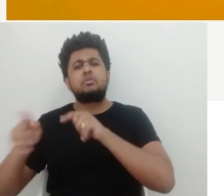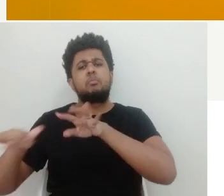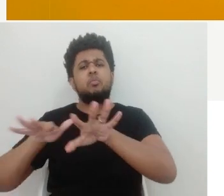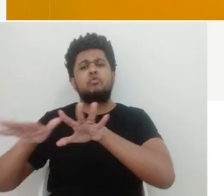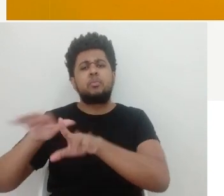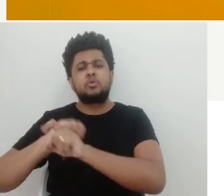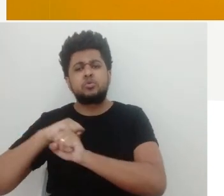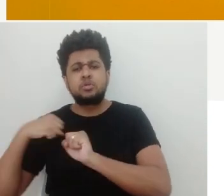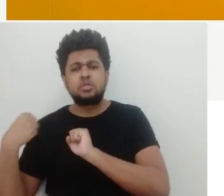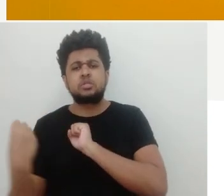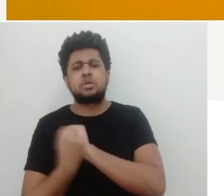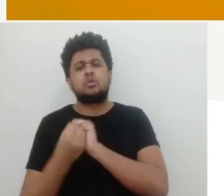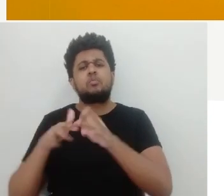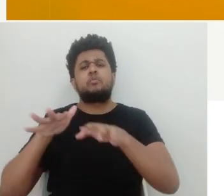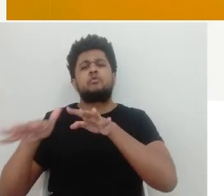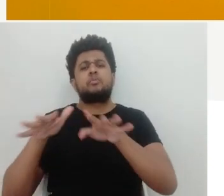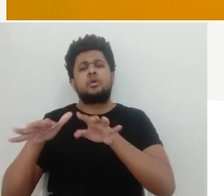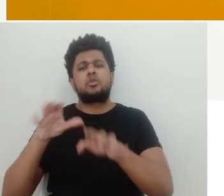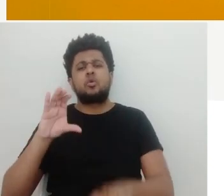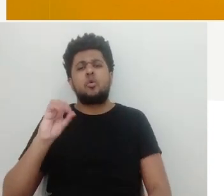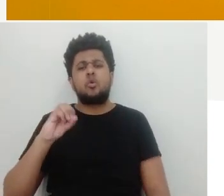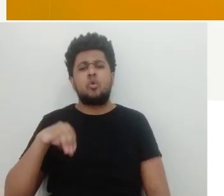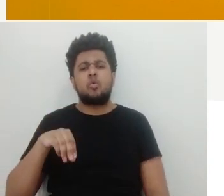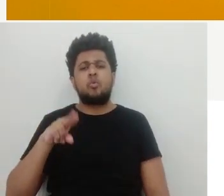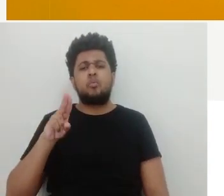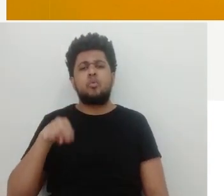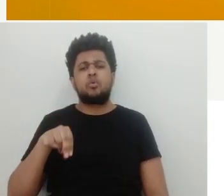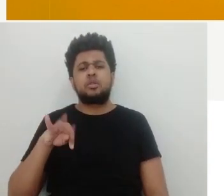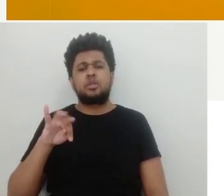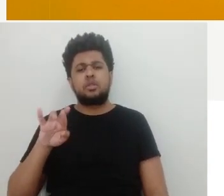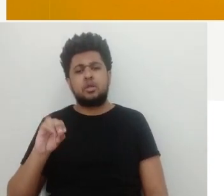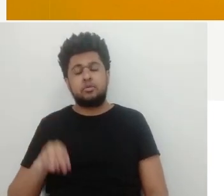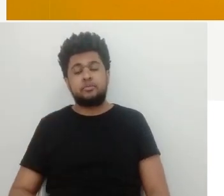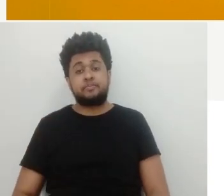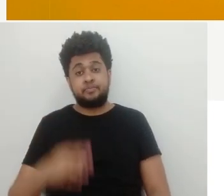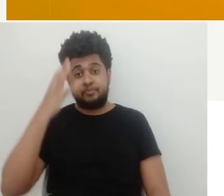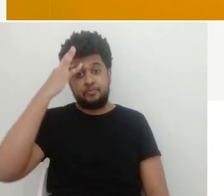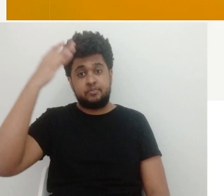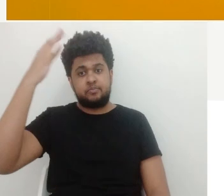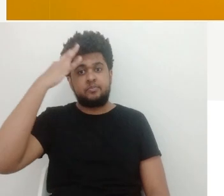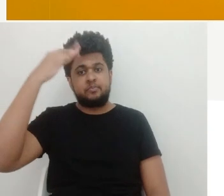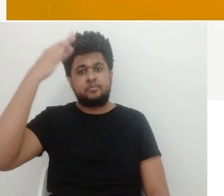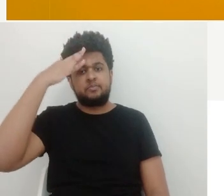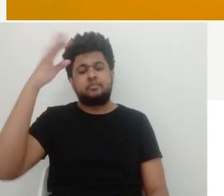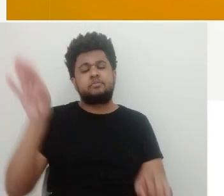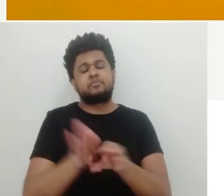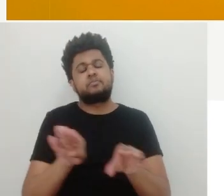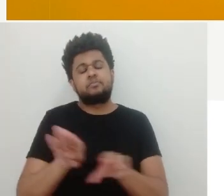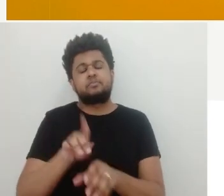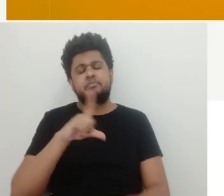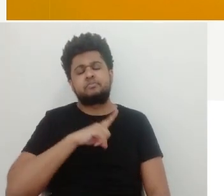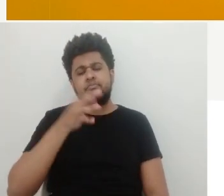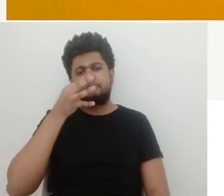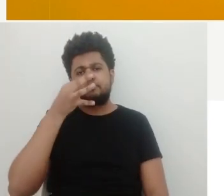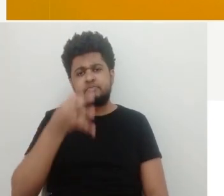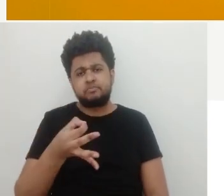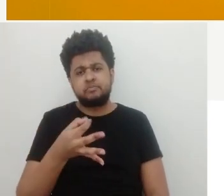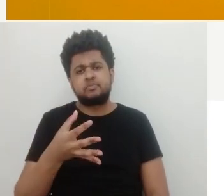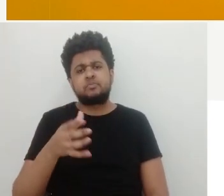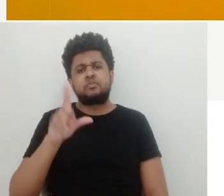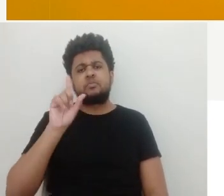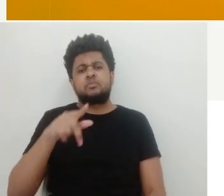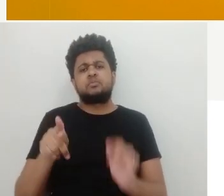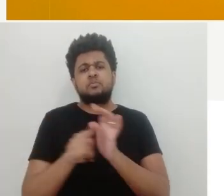Maldonado Torres ha escrito sobre el significado del surgimiento de los estudios étnicos en la academia norteamericana.